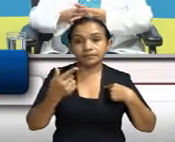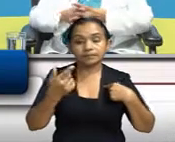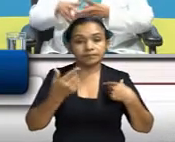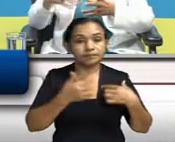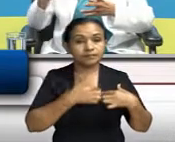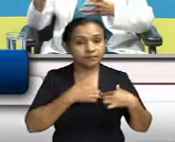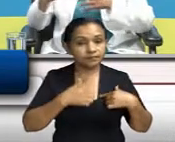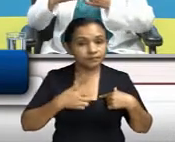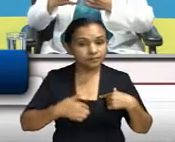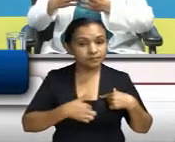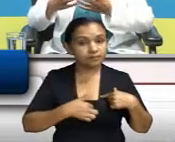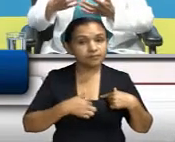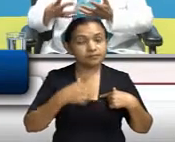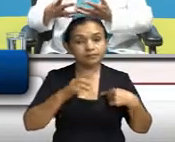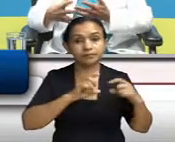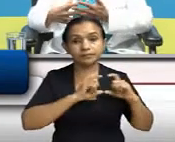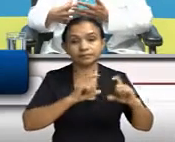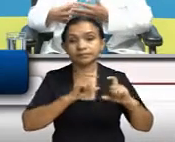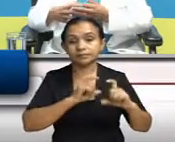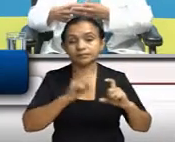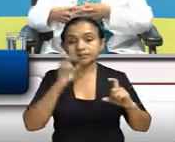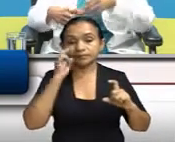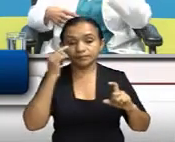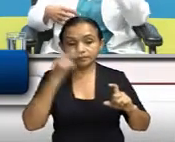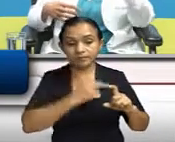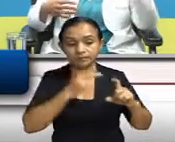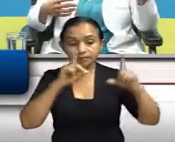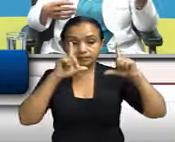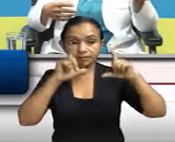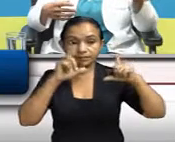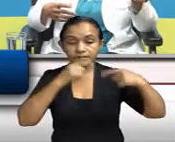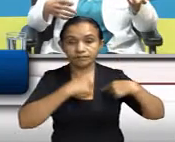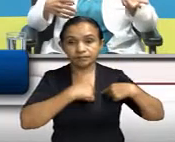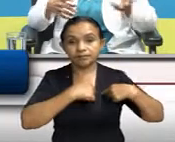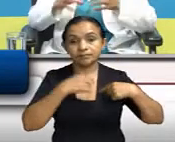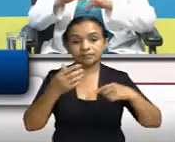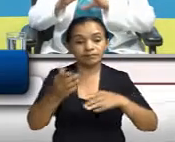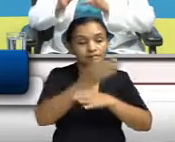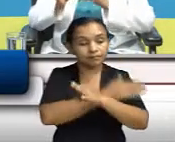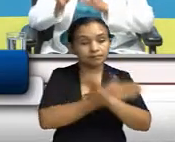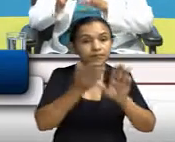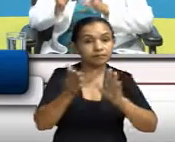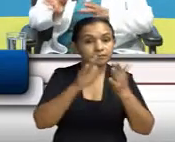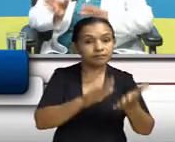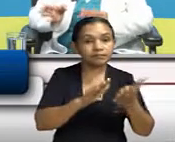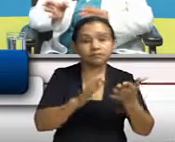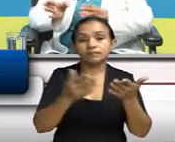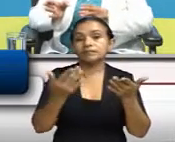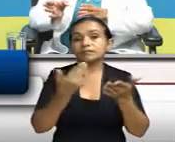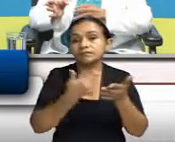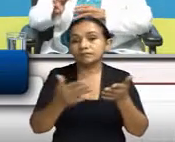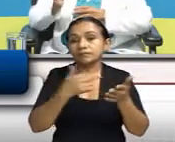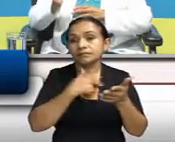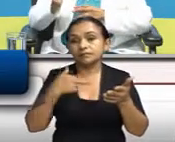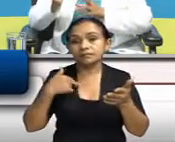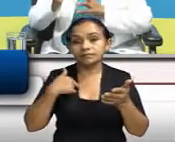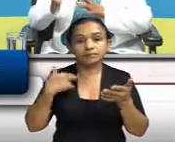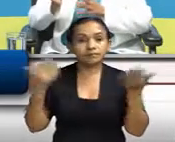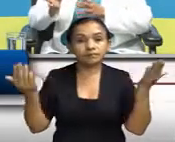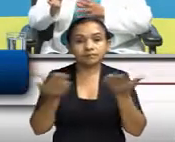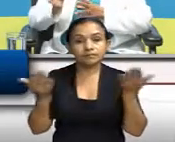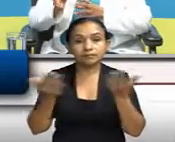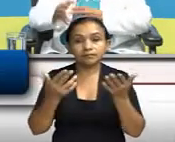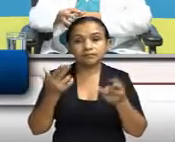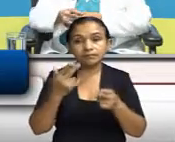corazón. Vemos las estructuras cardíacas, si hay infartos previos. Pero la manera de ver las arterias coronarias es como lo